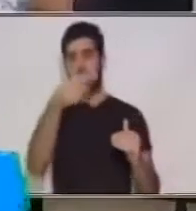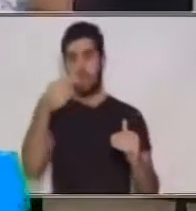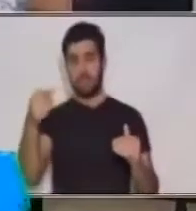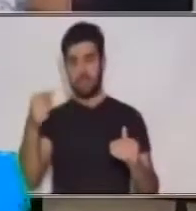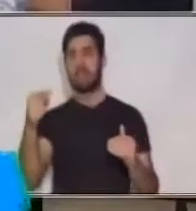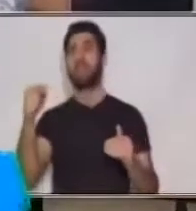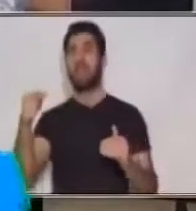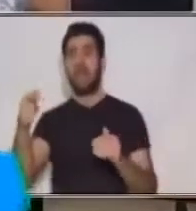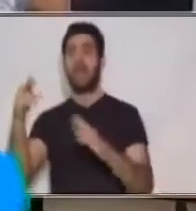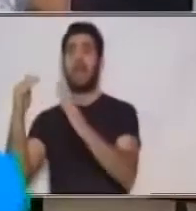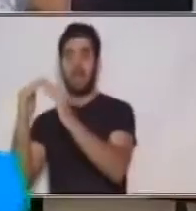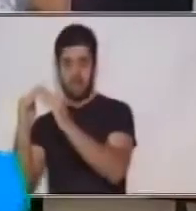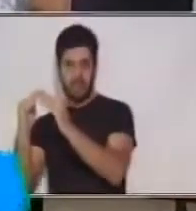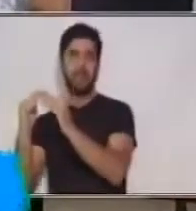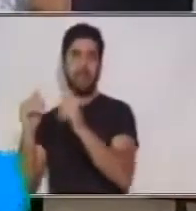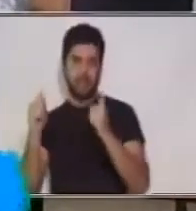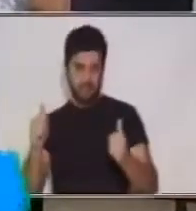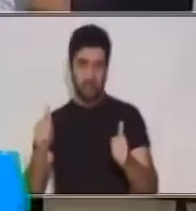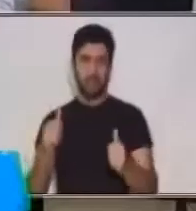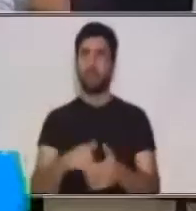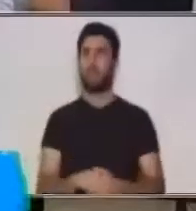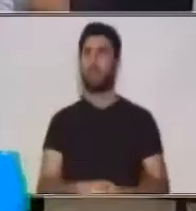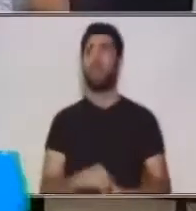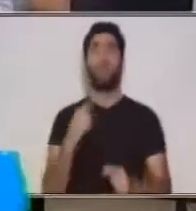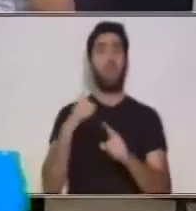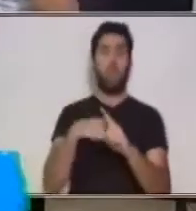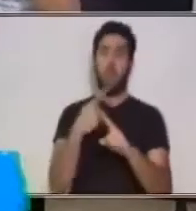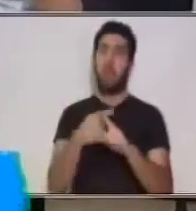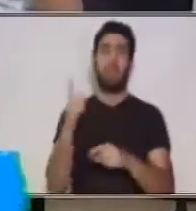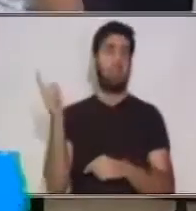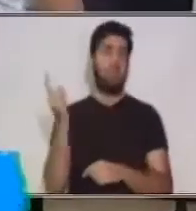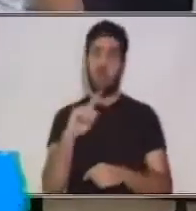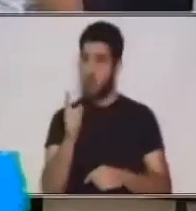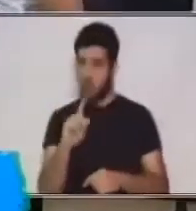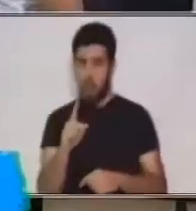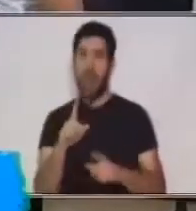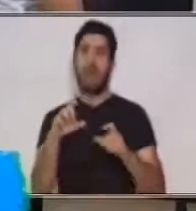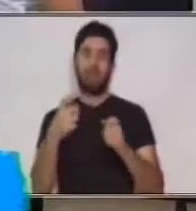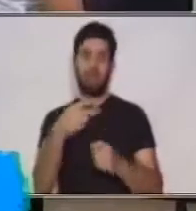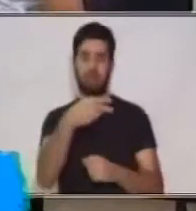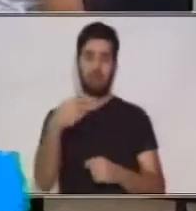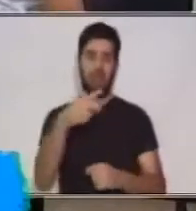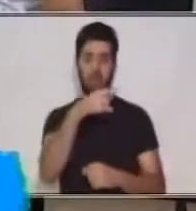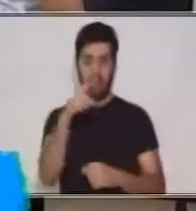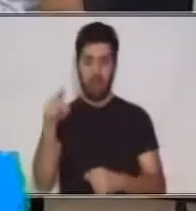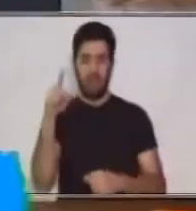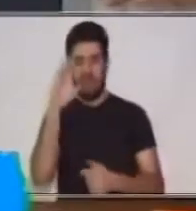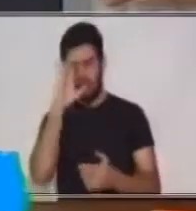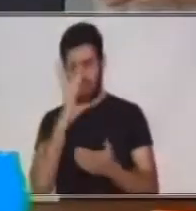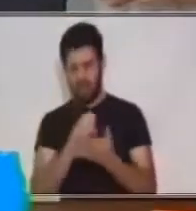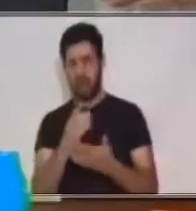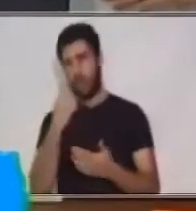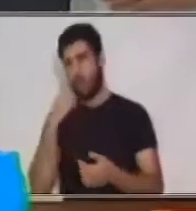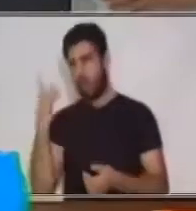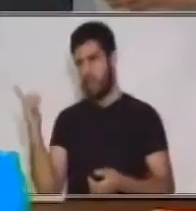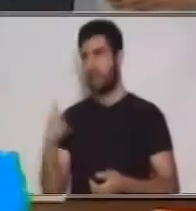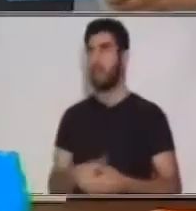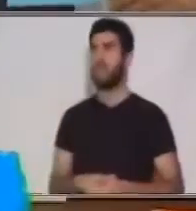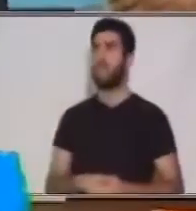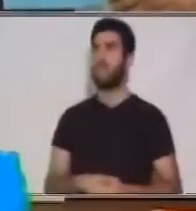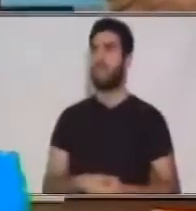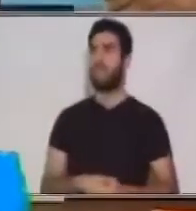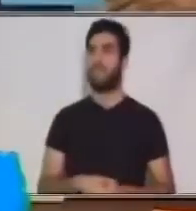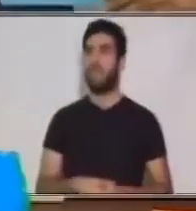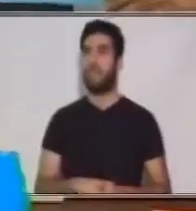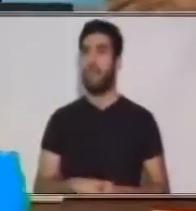triángulo amarillo es congruente con el triángulo de color celeste o azul, ¿sí? Así es. Es congruente. Muy bien,